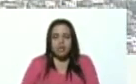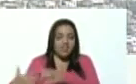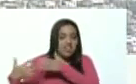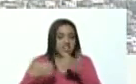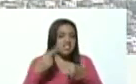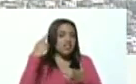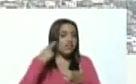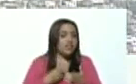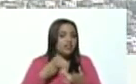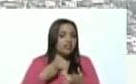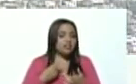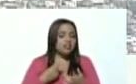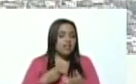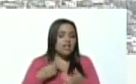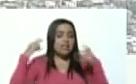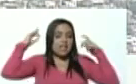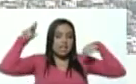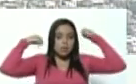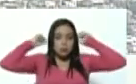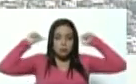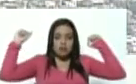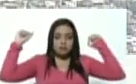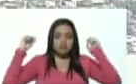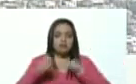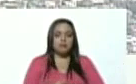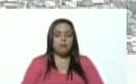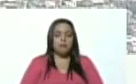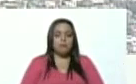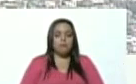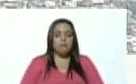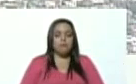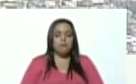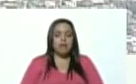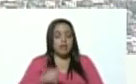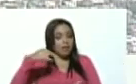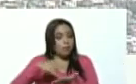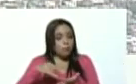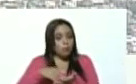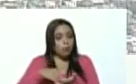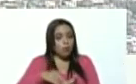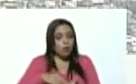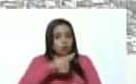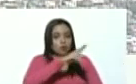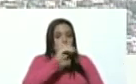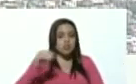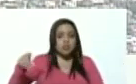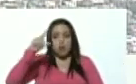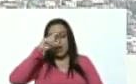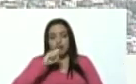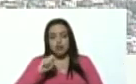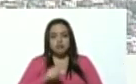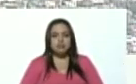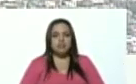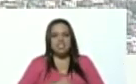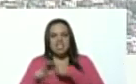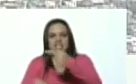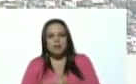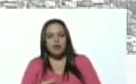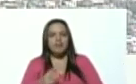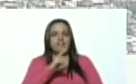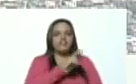del negro primero en Carabobo, 200 años. Y luego, el 29 de